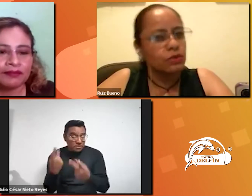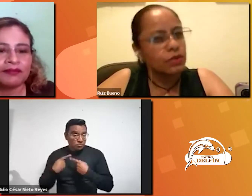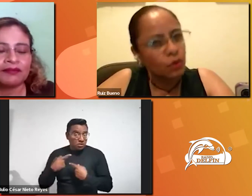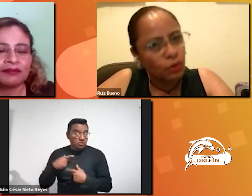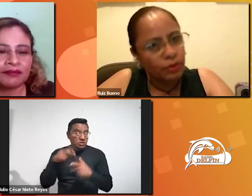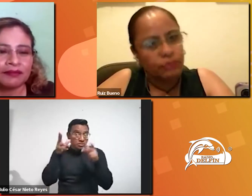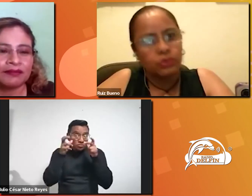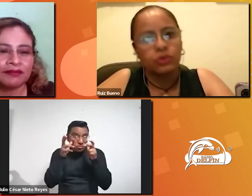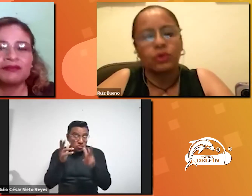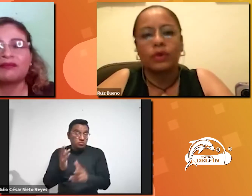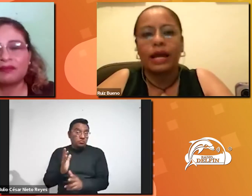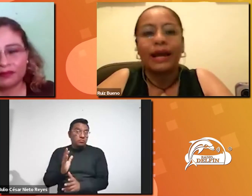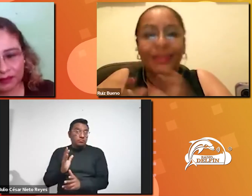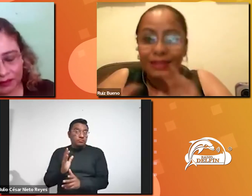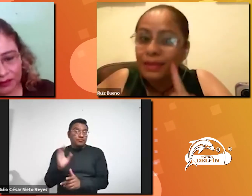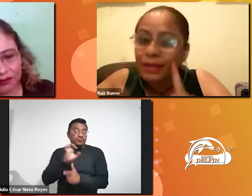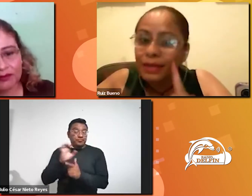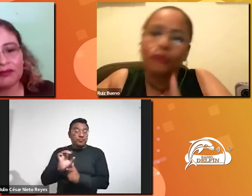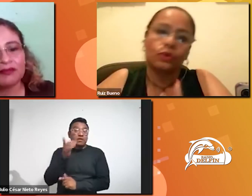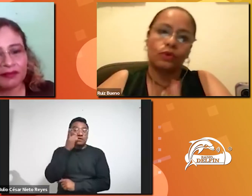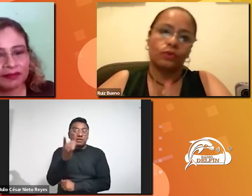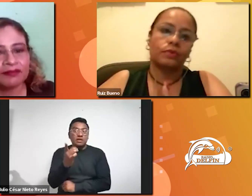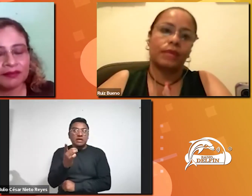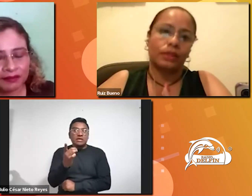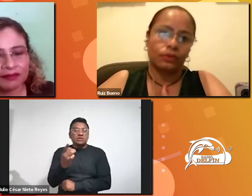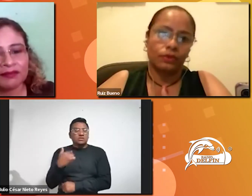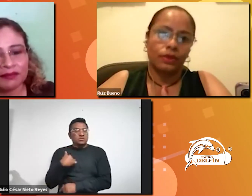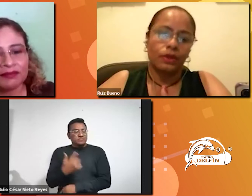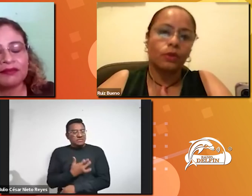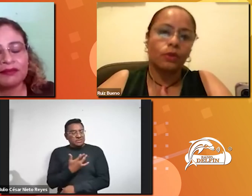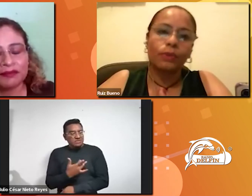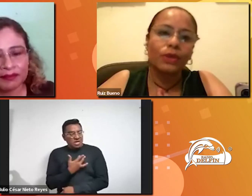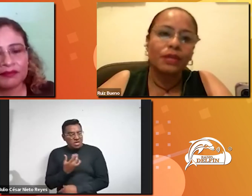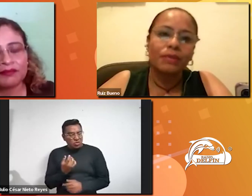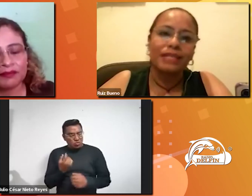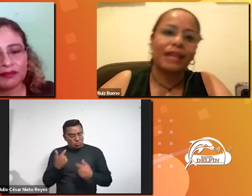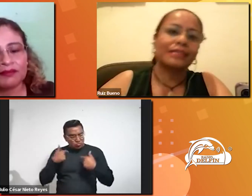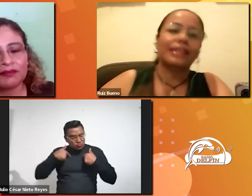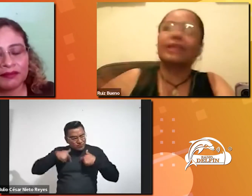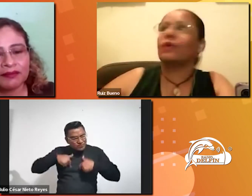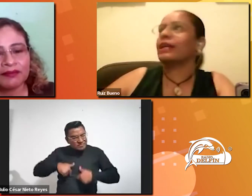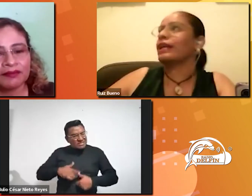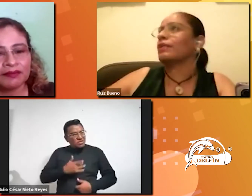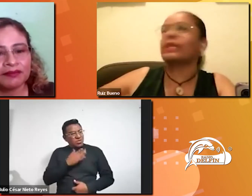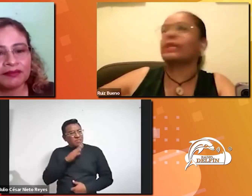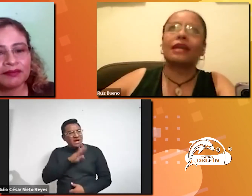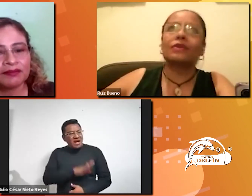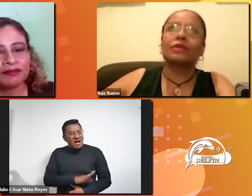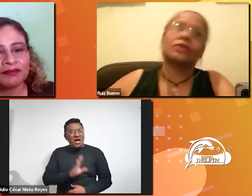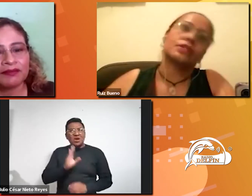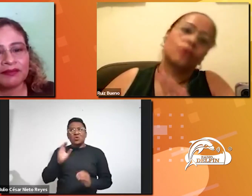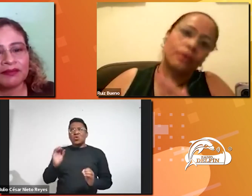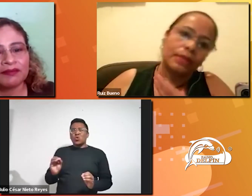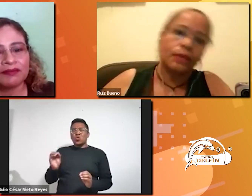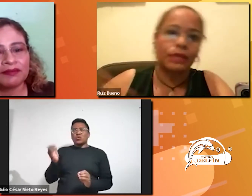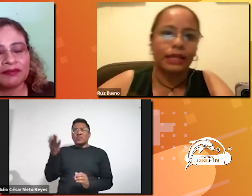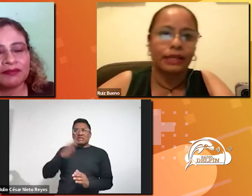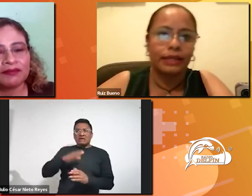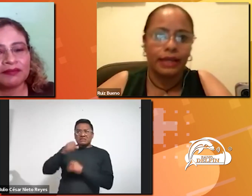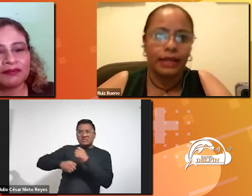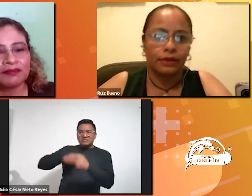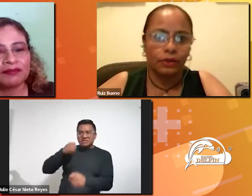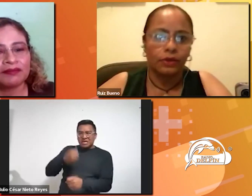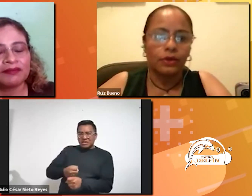dices, esto ya no me funciona, desde ahí viene el autoconocimiento. No puedo irme ya hasta, híjole, ya llevo 10 años y eso hasta ahora me di cuenta